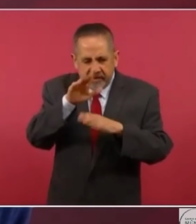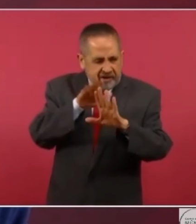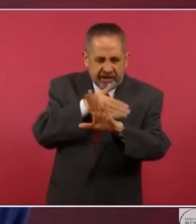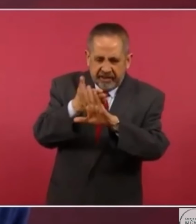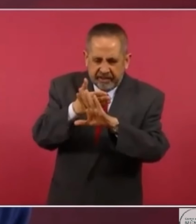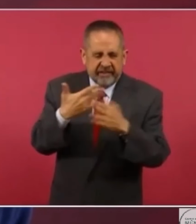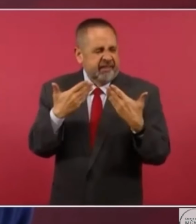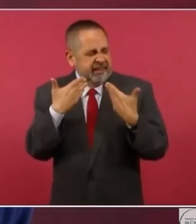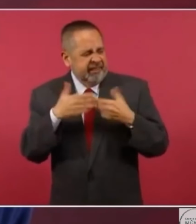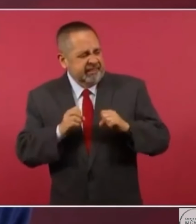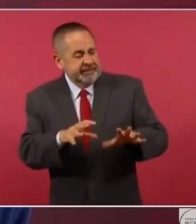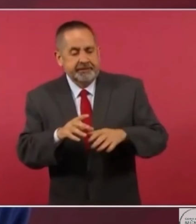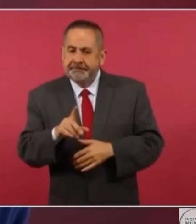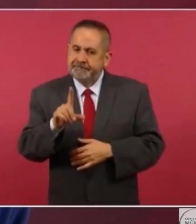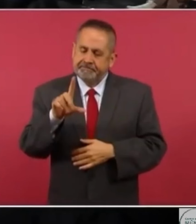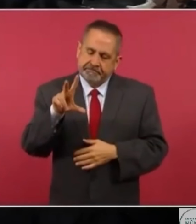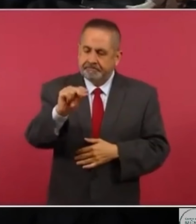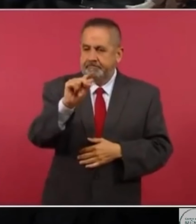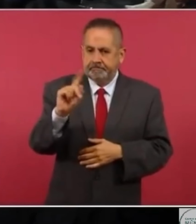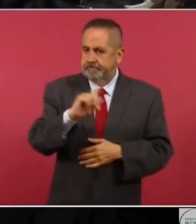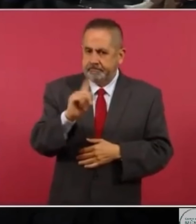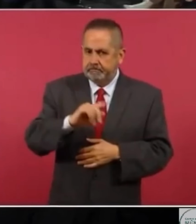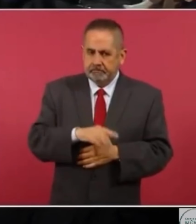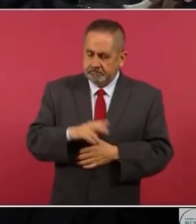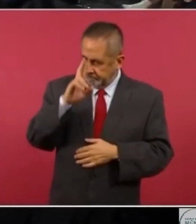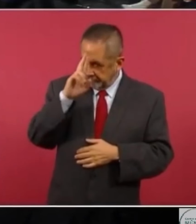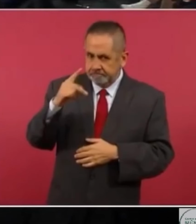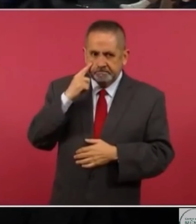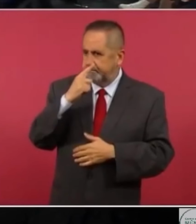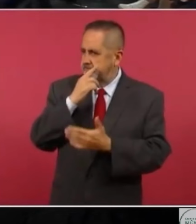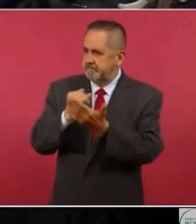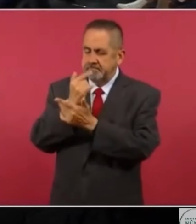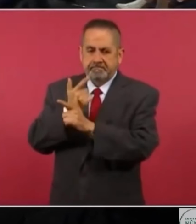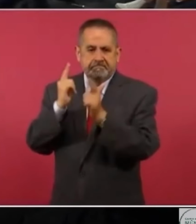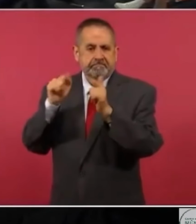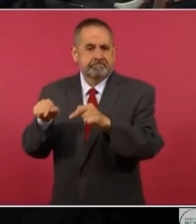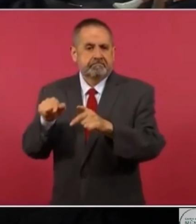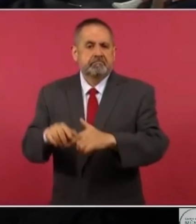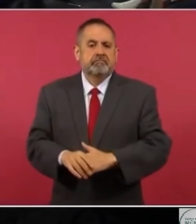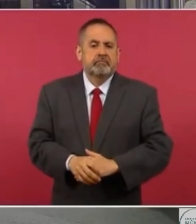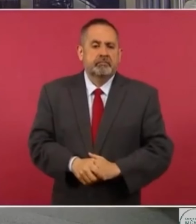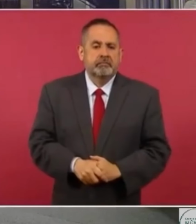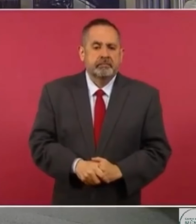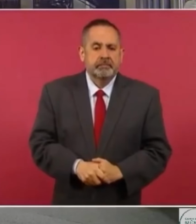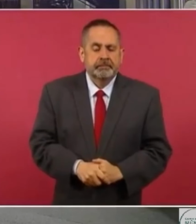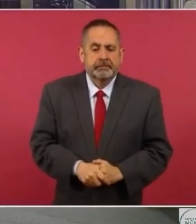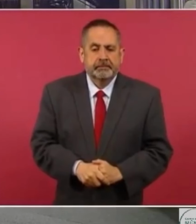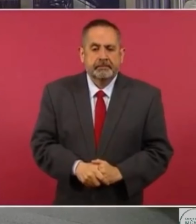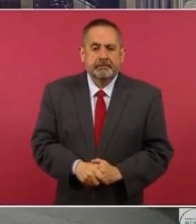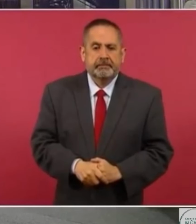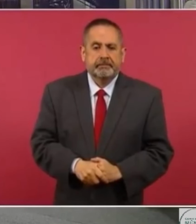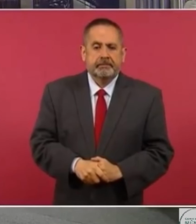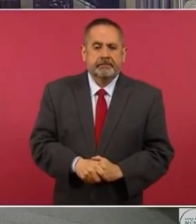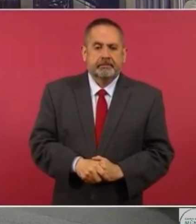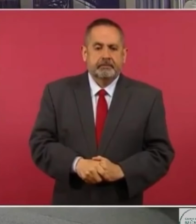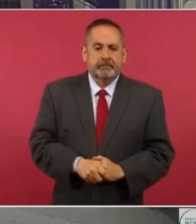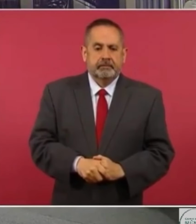actitudes antidemocráticas. Los organizadores fueron los mismos que hicieron en la cumbre en Santa Fe,